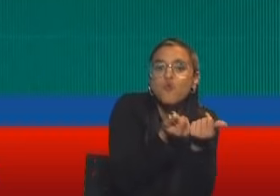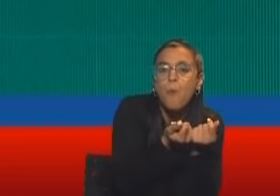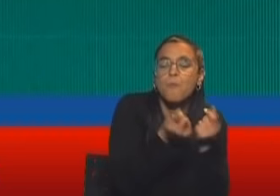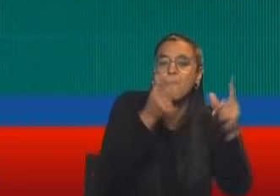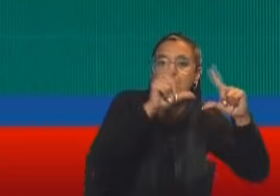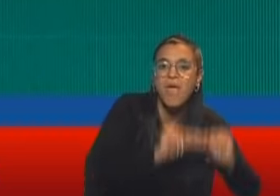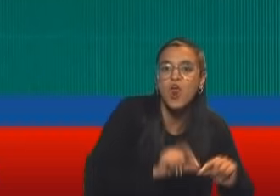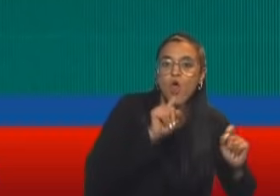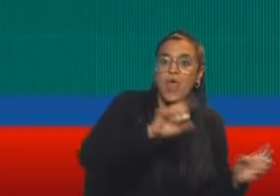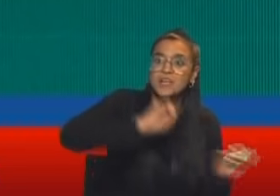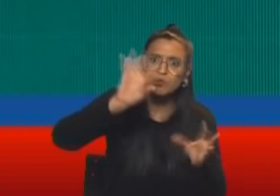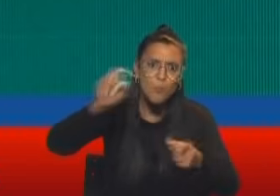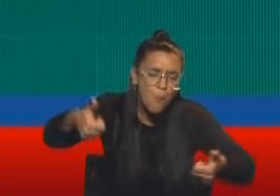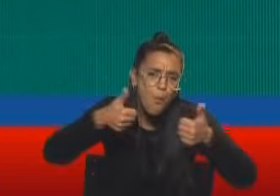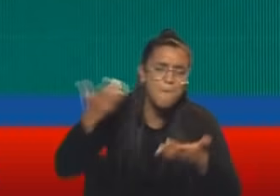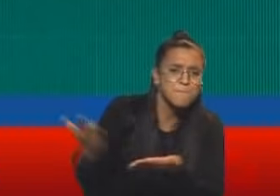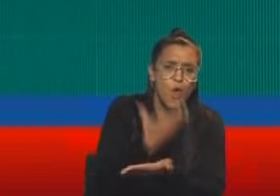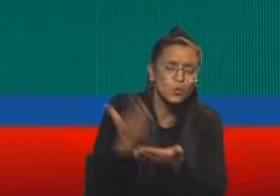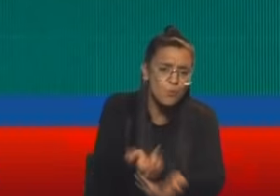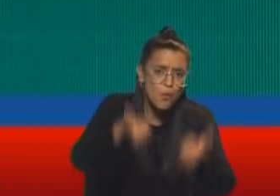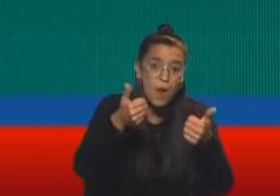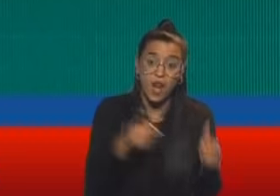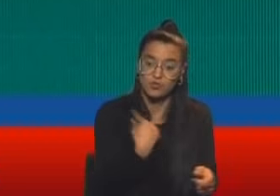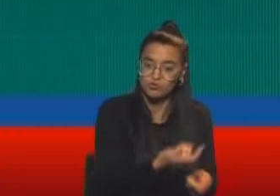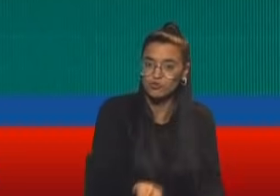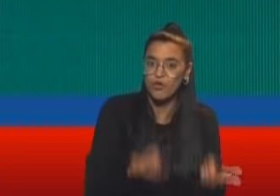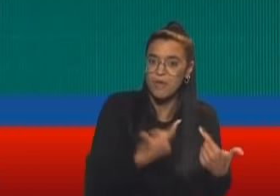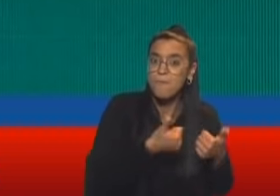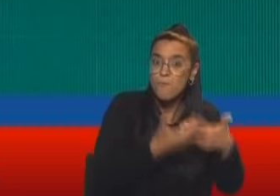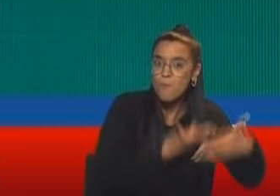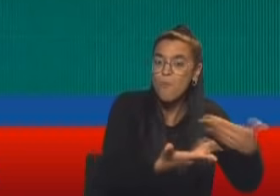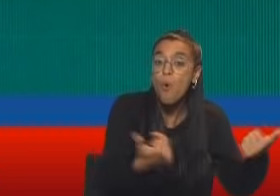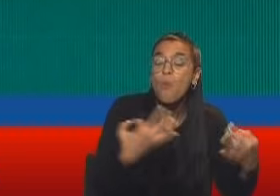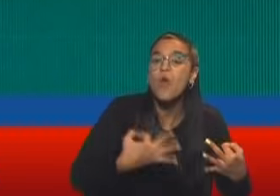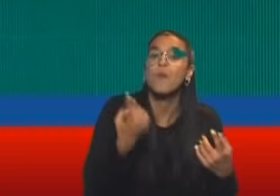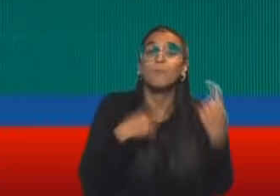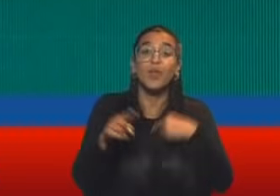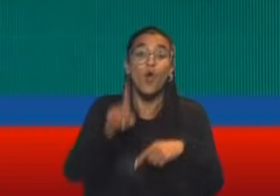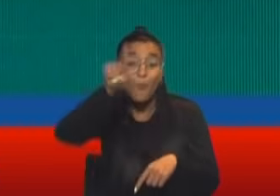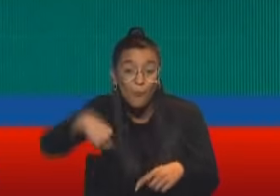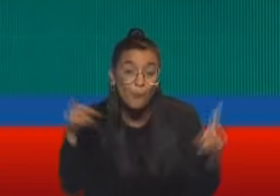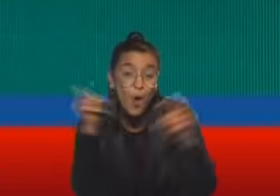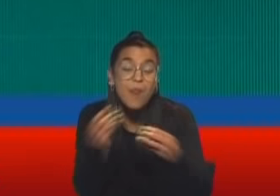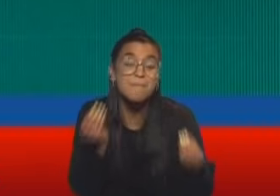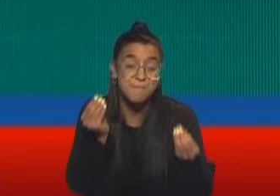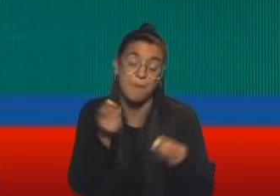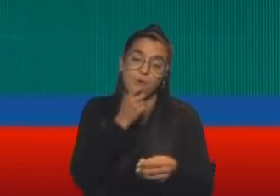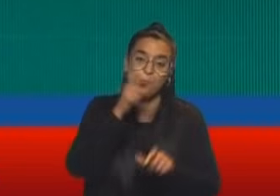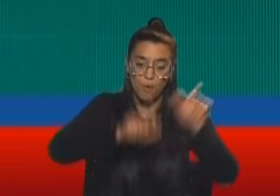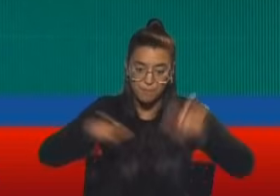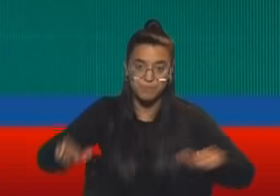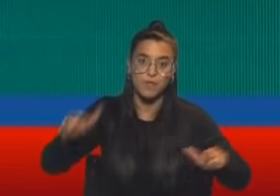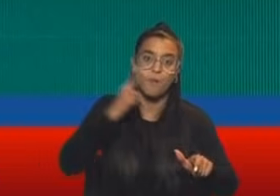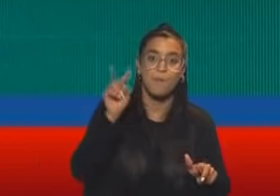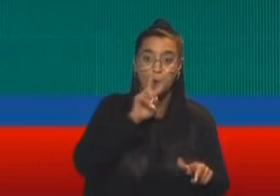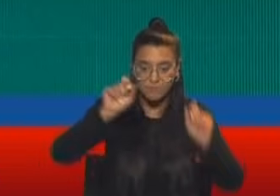fueron maravillosos y le fue muy bien a los productores y la verdad que es algo que nos beneficia a todos, pero el problema comienza cuando los argentinos, las